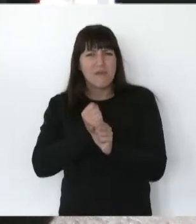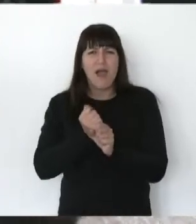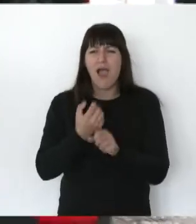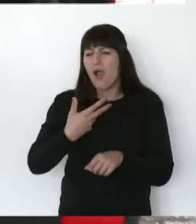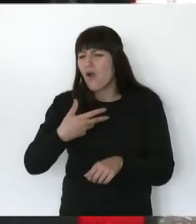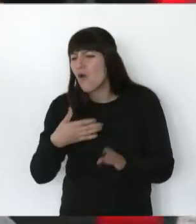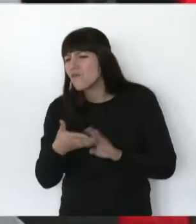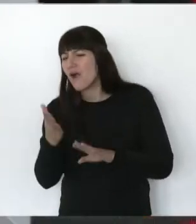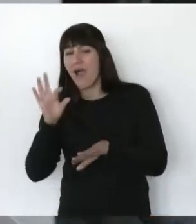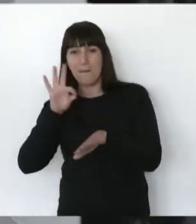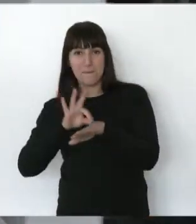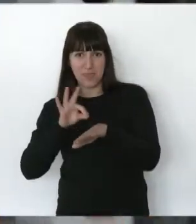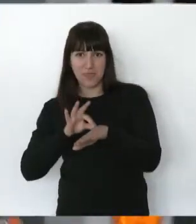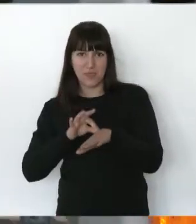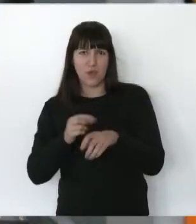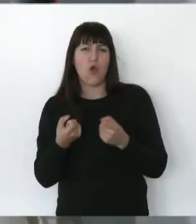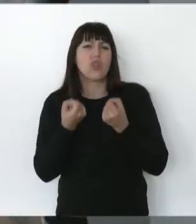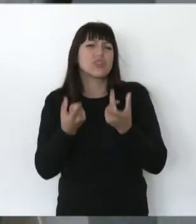al médico.